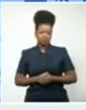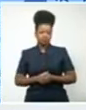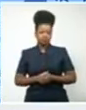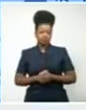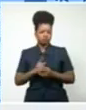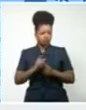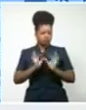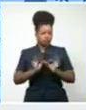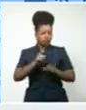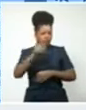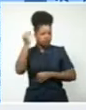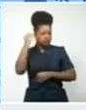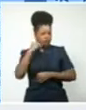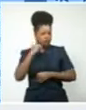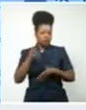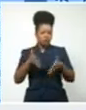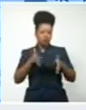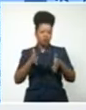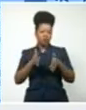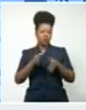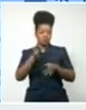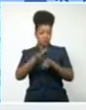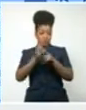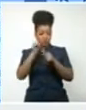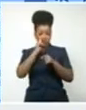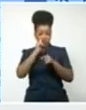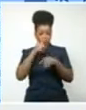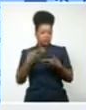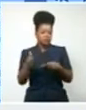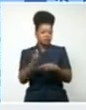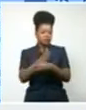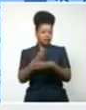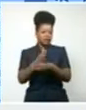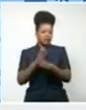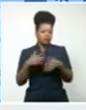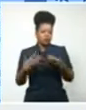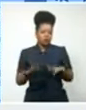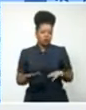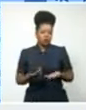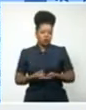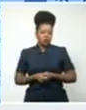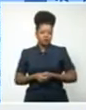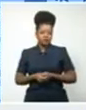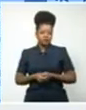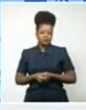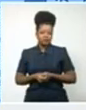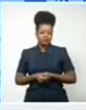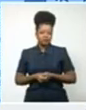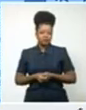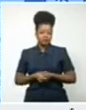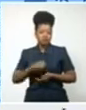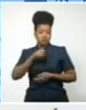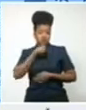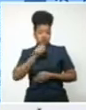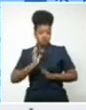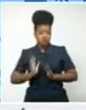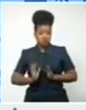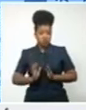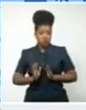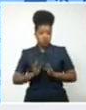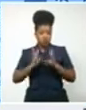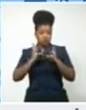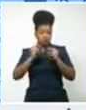magnitud pudiera tener y en qué diferenciaría esta etapa de la inicial que aún transcurre? ¿Pudiera llegarse a cifras